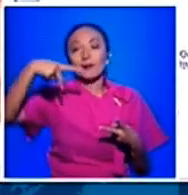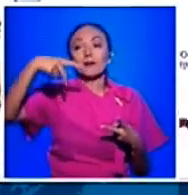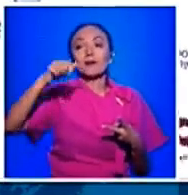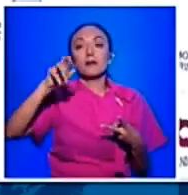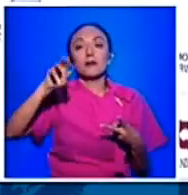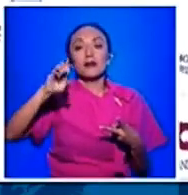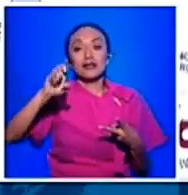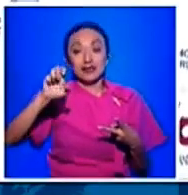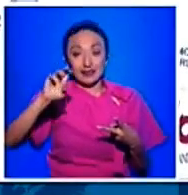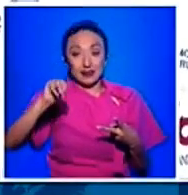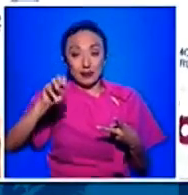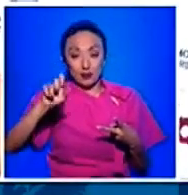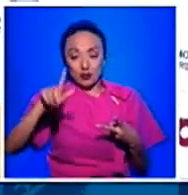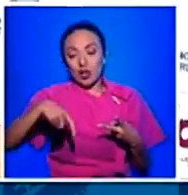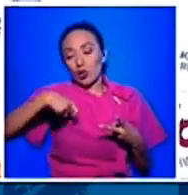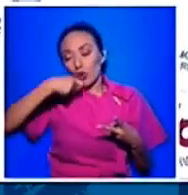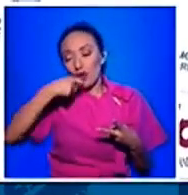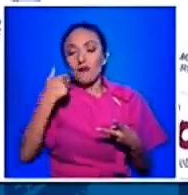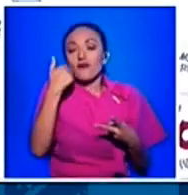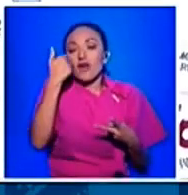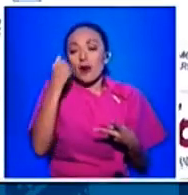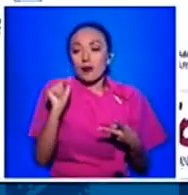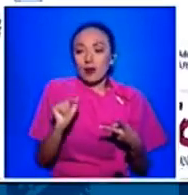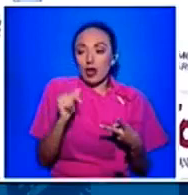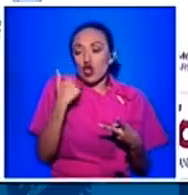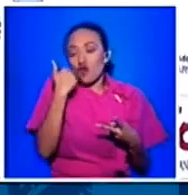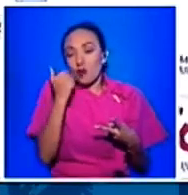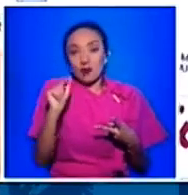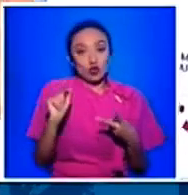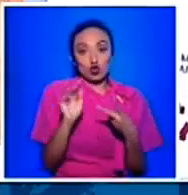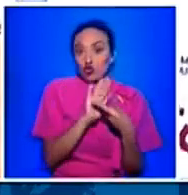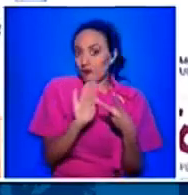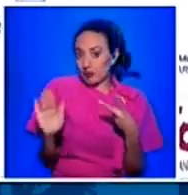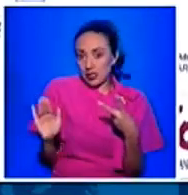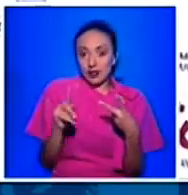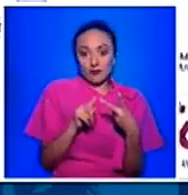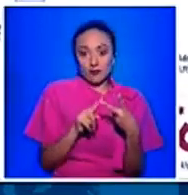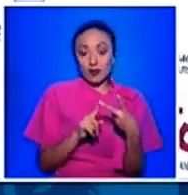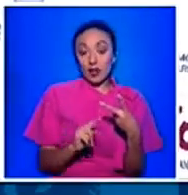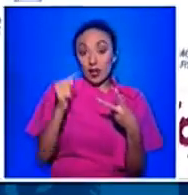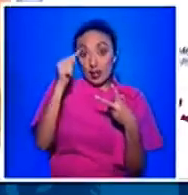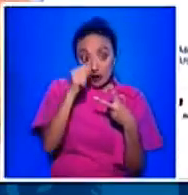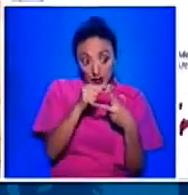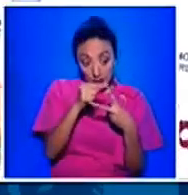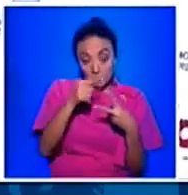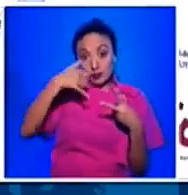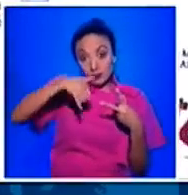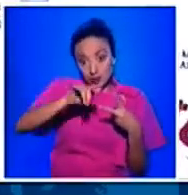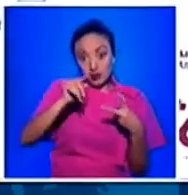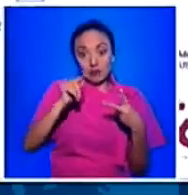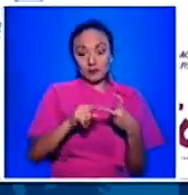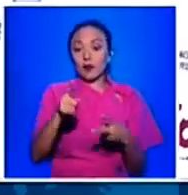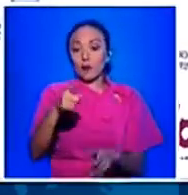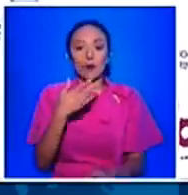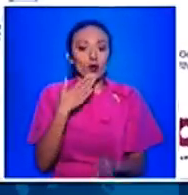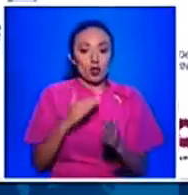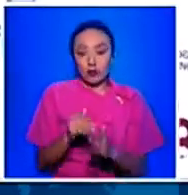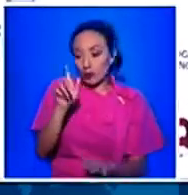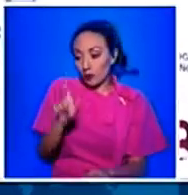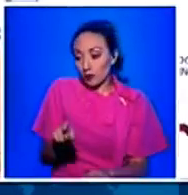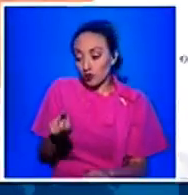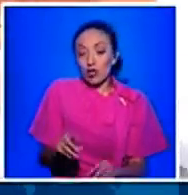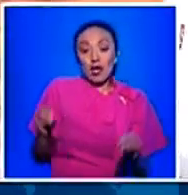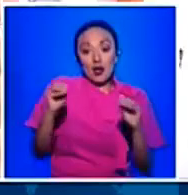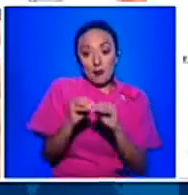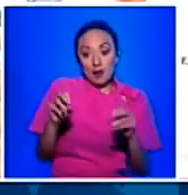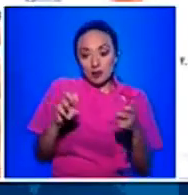de fiebre pequeños, con eso normalmente suele ser suficiente, pero ya si estos cuadros se agravan, es decir, el paciente ya tiene